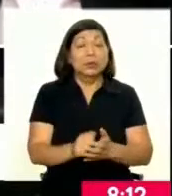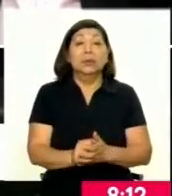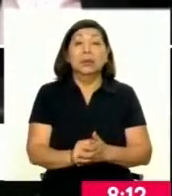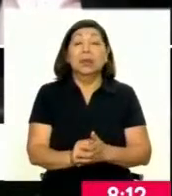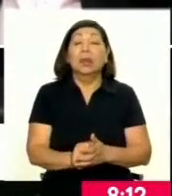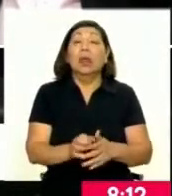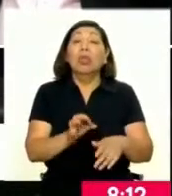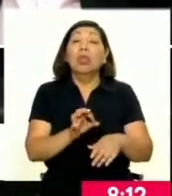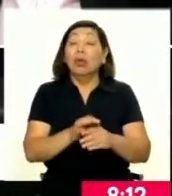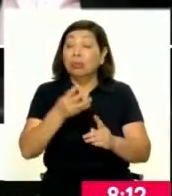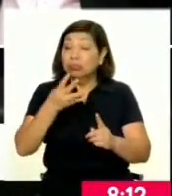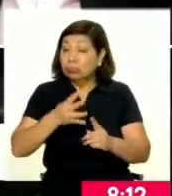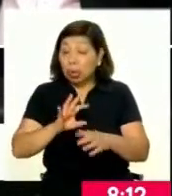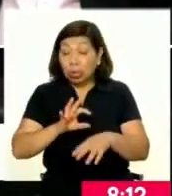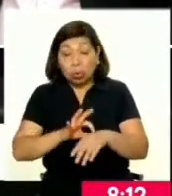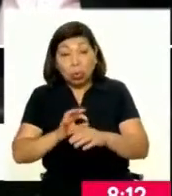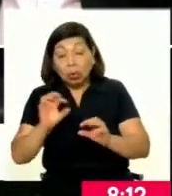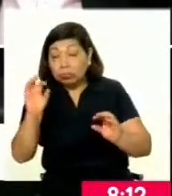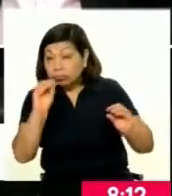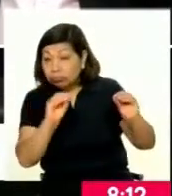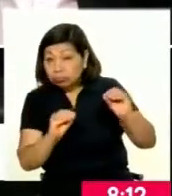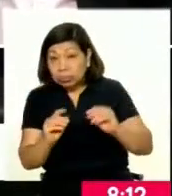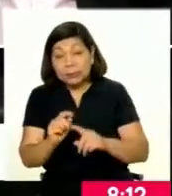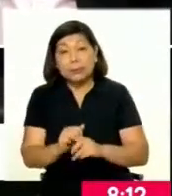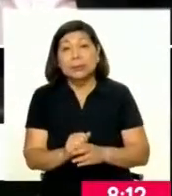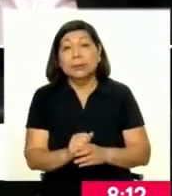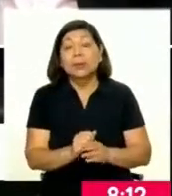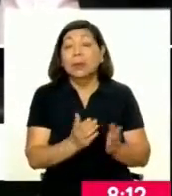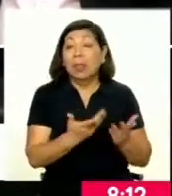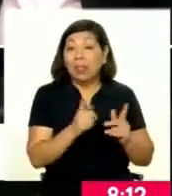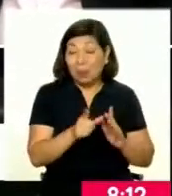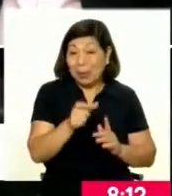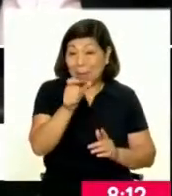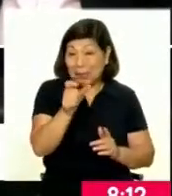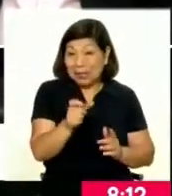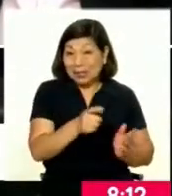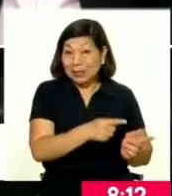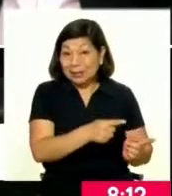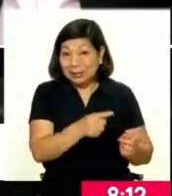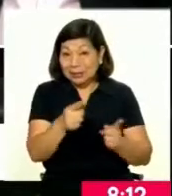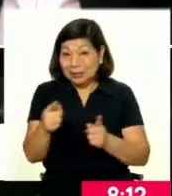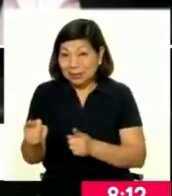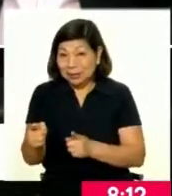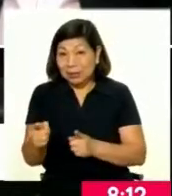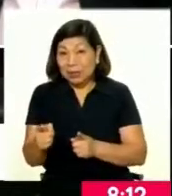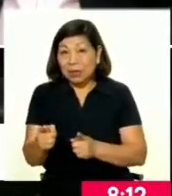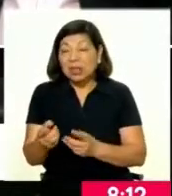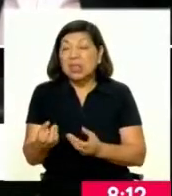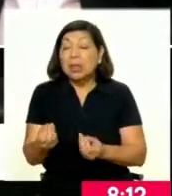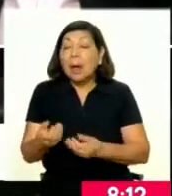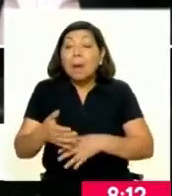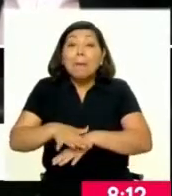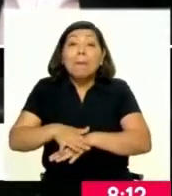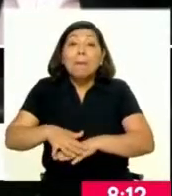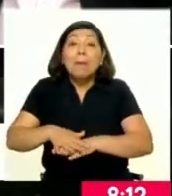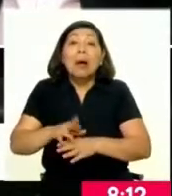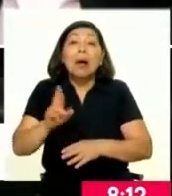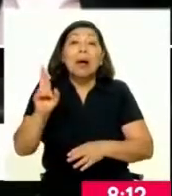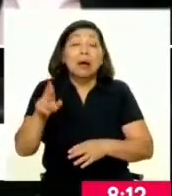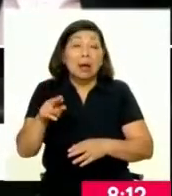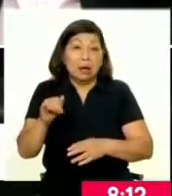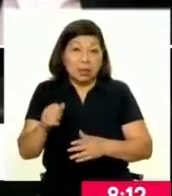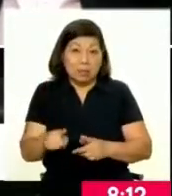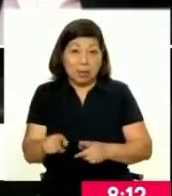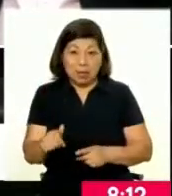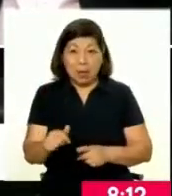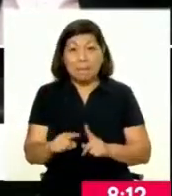legal. Una vez que pasan los exámenes de medicina legal, son llevados a la División de Asuntos Sociales de la Policía en el RIMAC, ¿no?